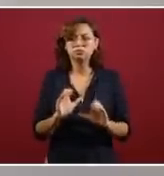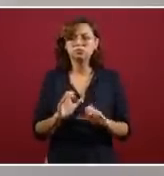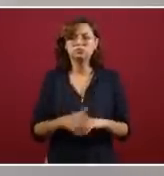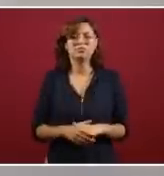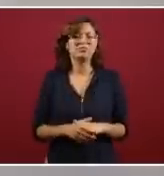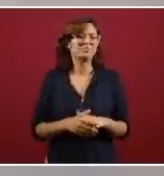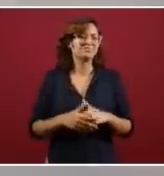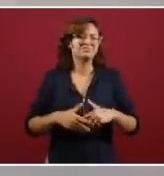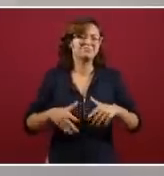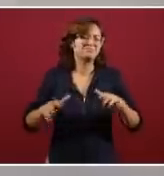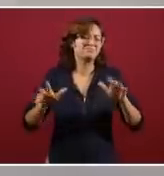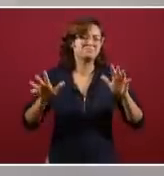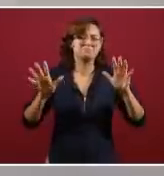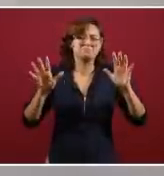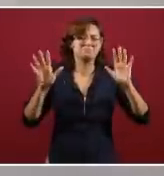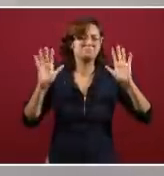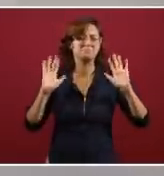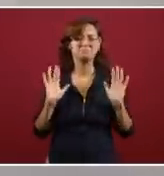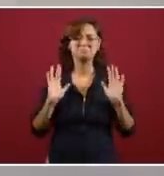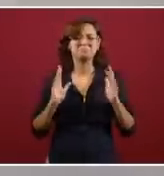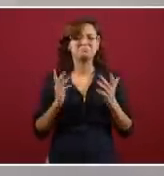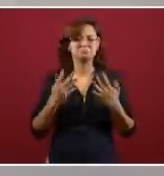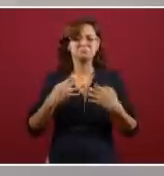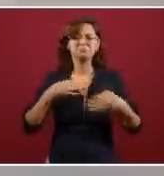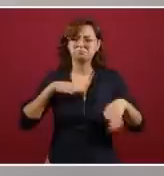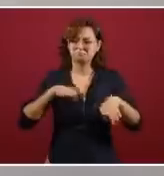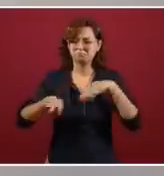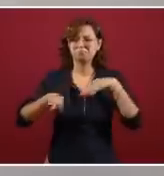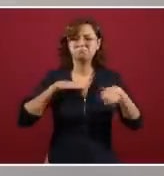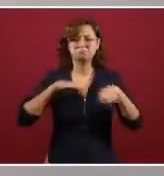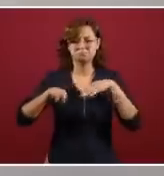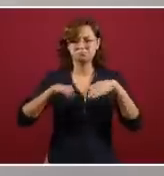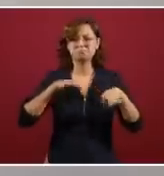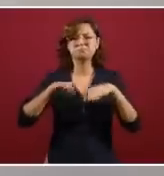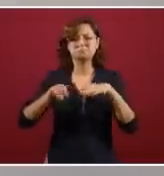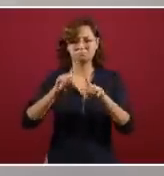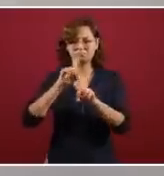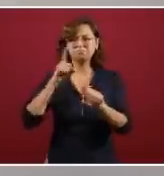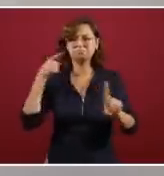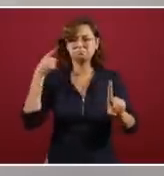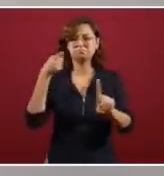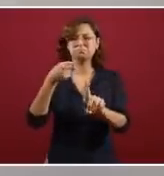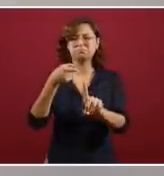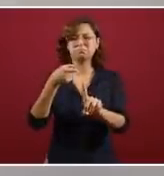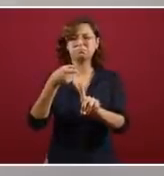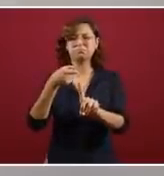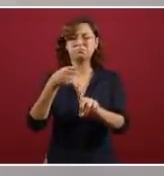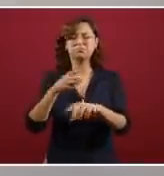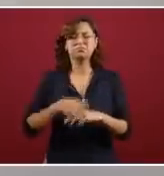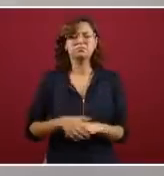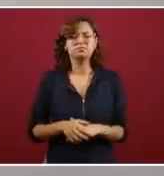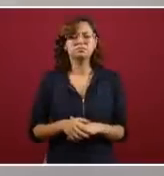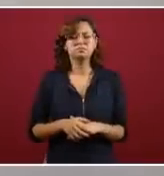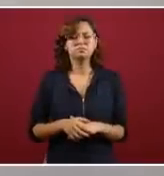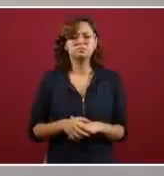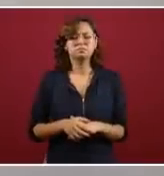en fin, estamos trabajando en ese sentido y